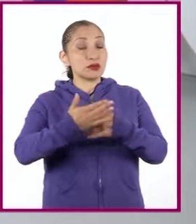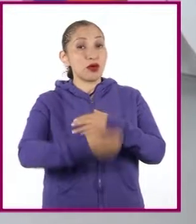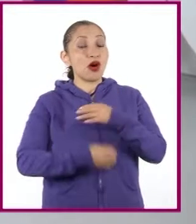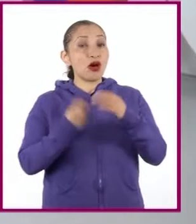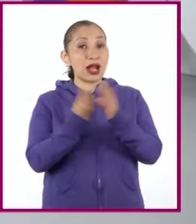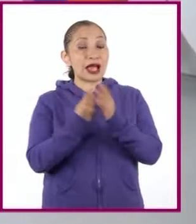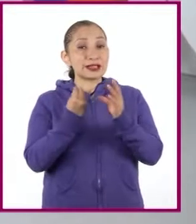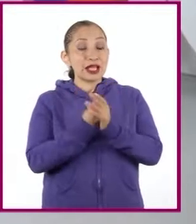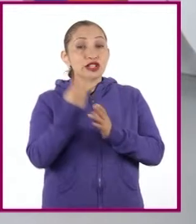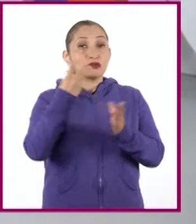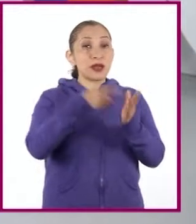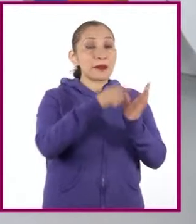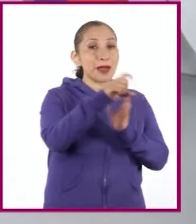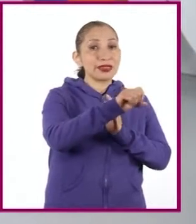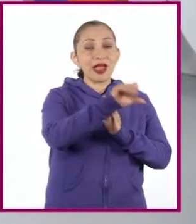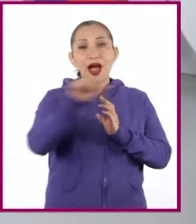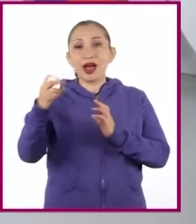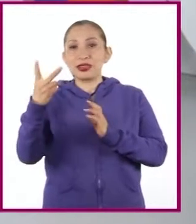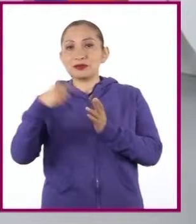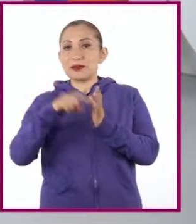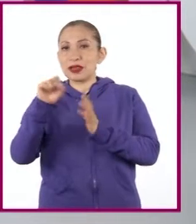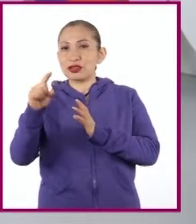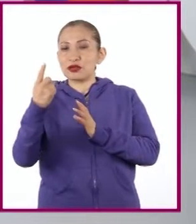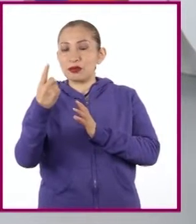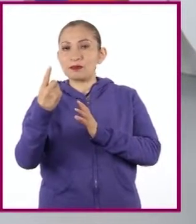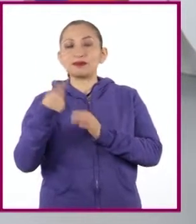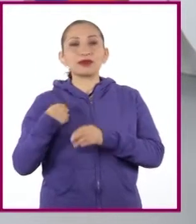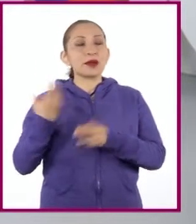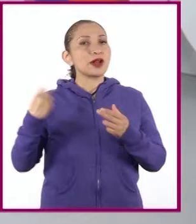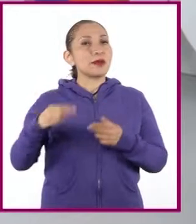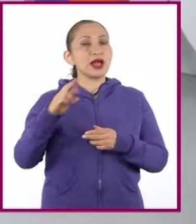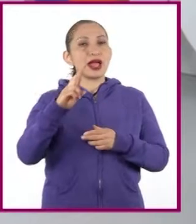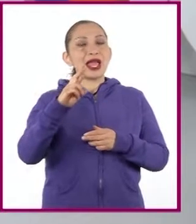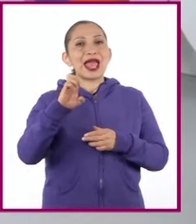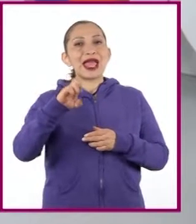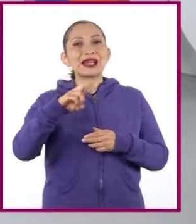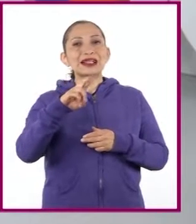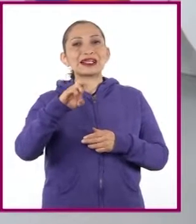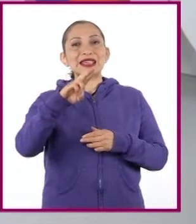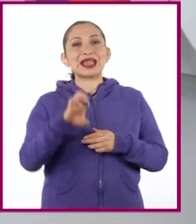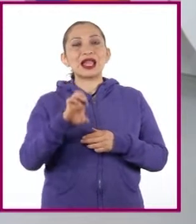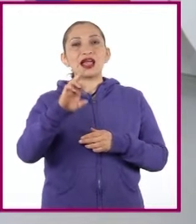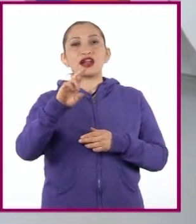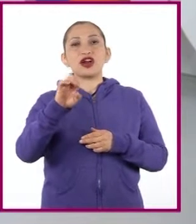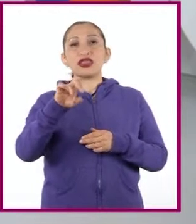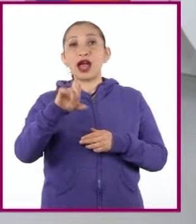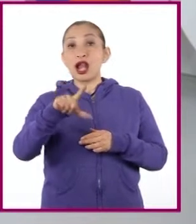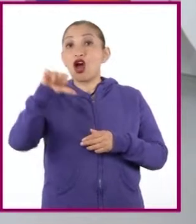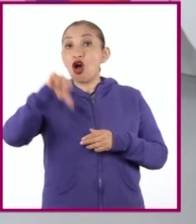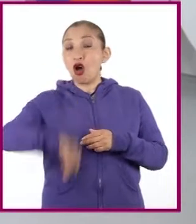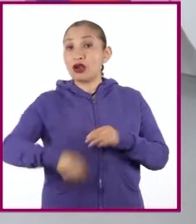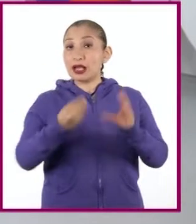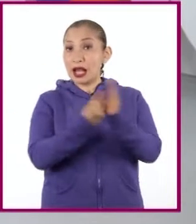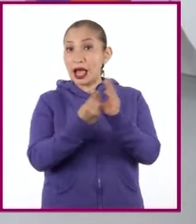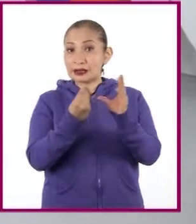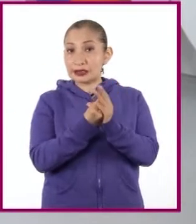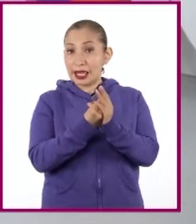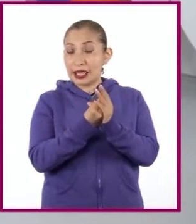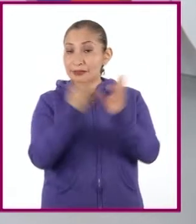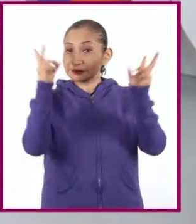escolar 2020-2021. Mi nombre es Enrique Rodal y en esta ocasión tendremos una sesión de la